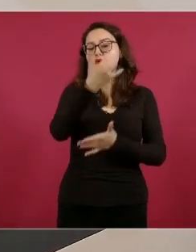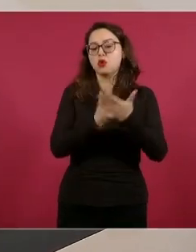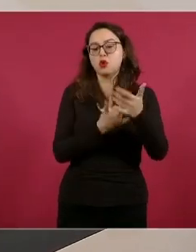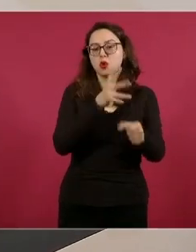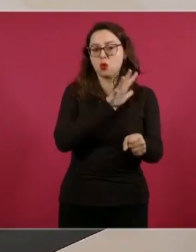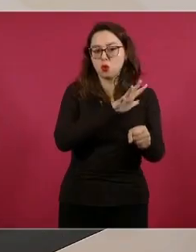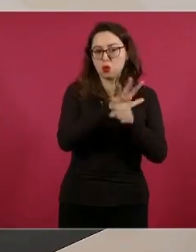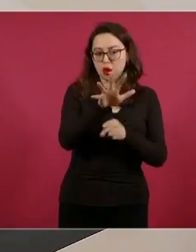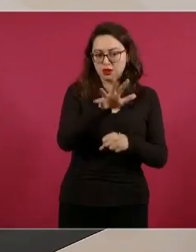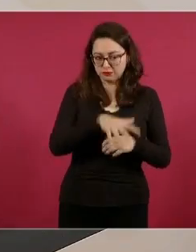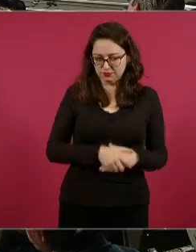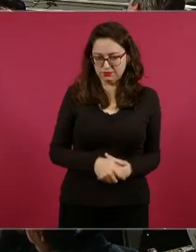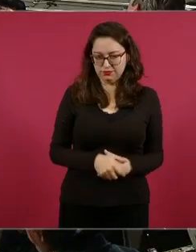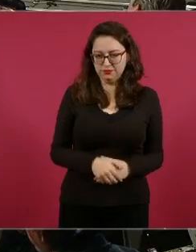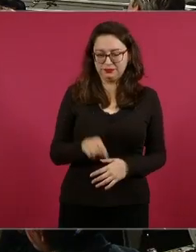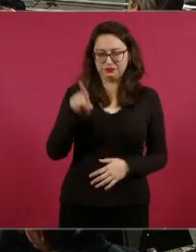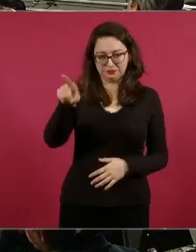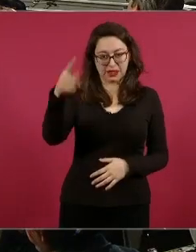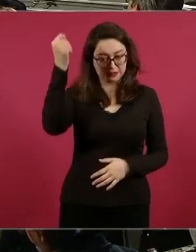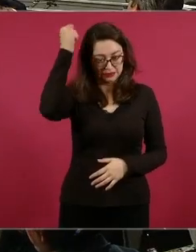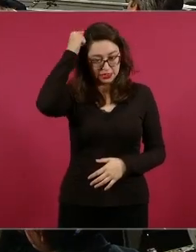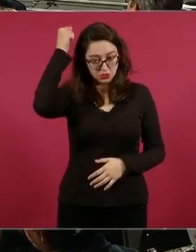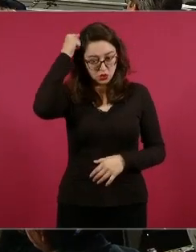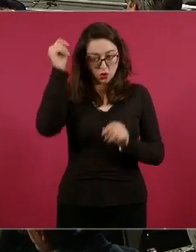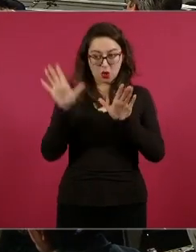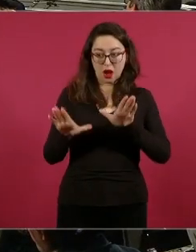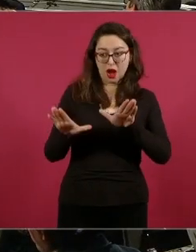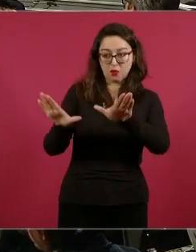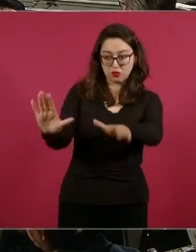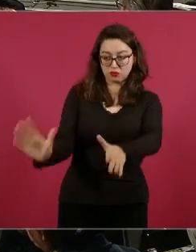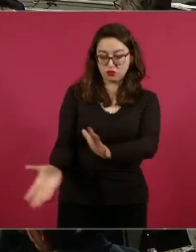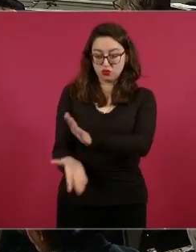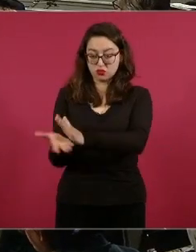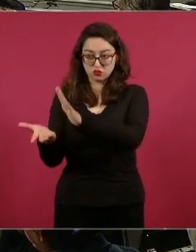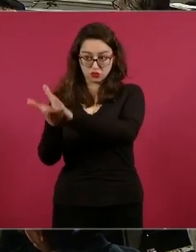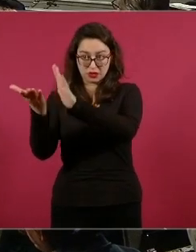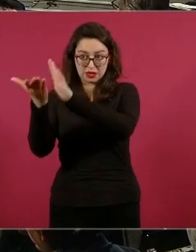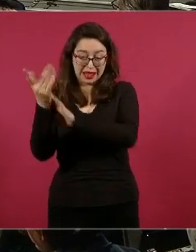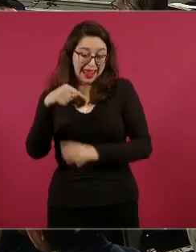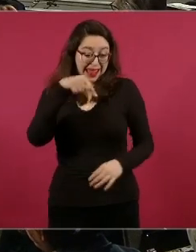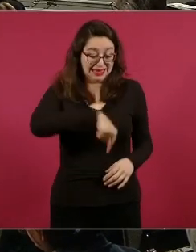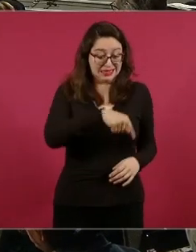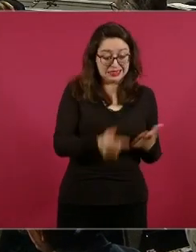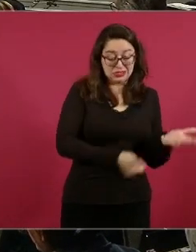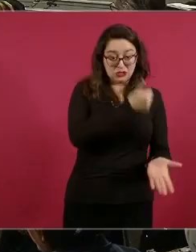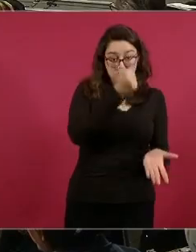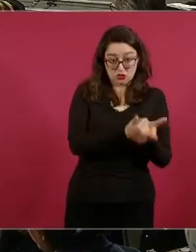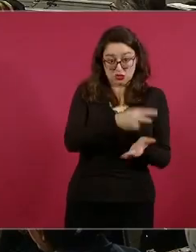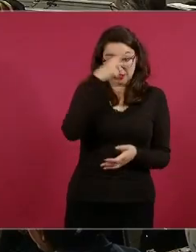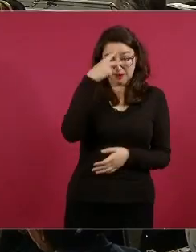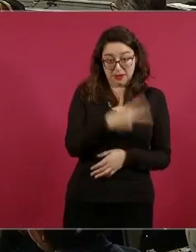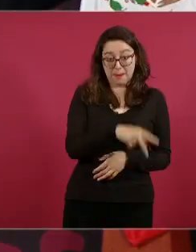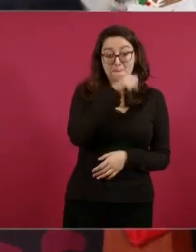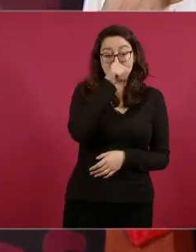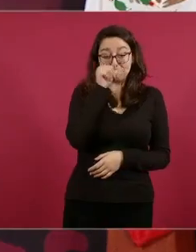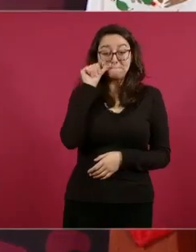Se iban a quedar con las 600 hectáreas del actual aeropuerto, iban a hacer algo como Santa